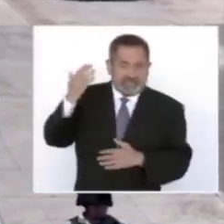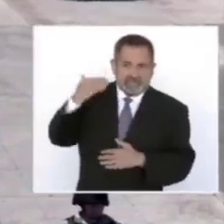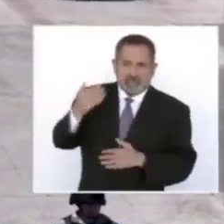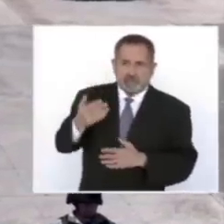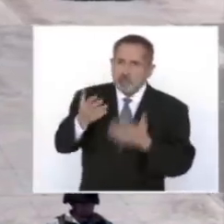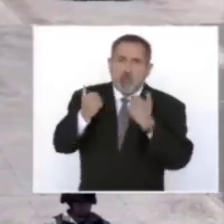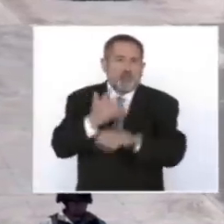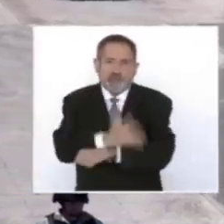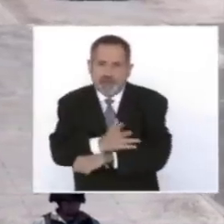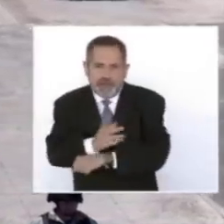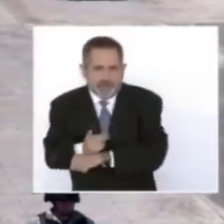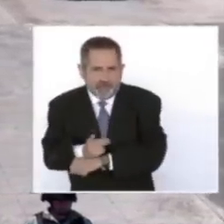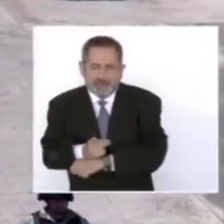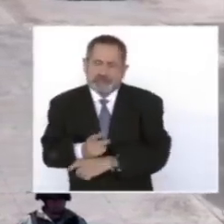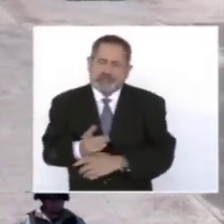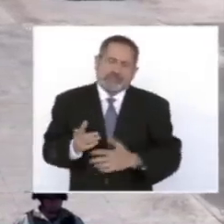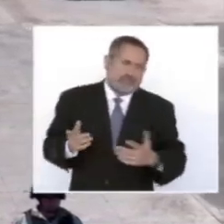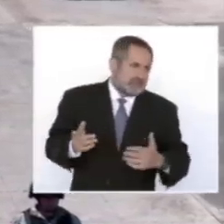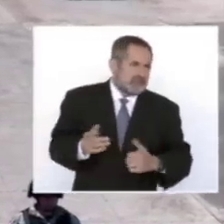honradez,